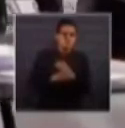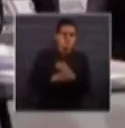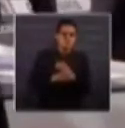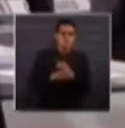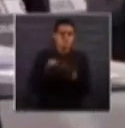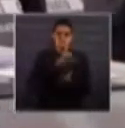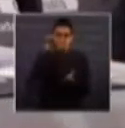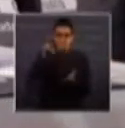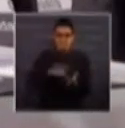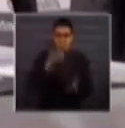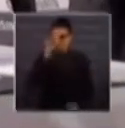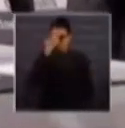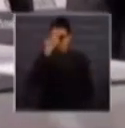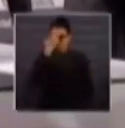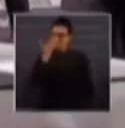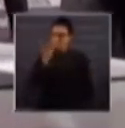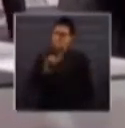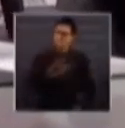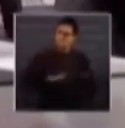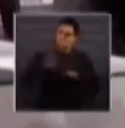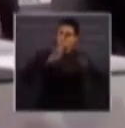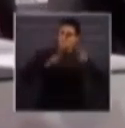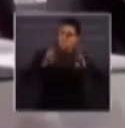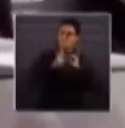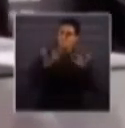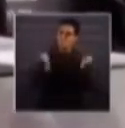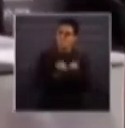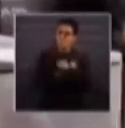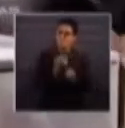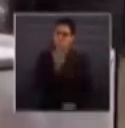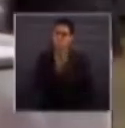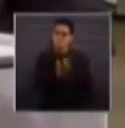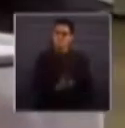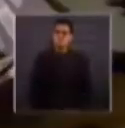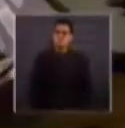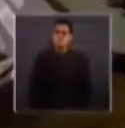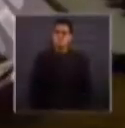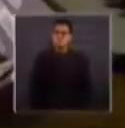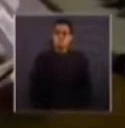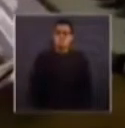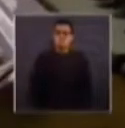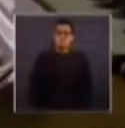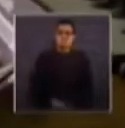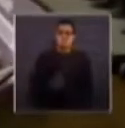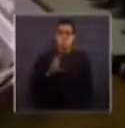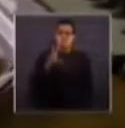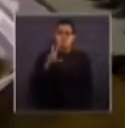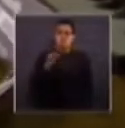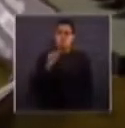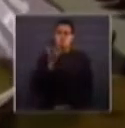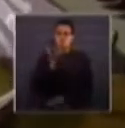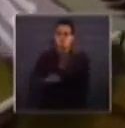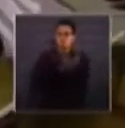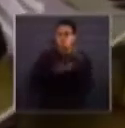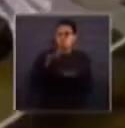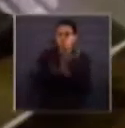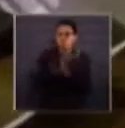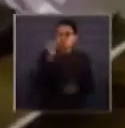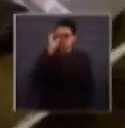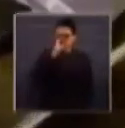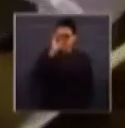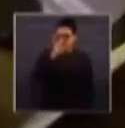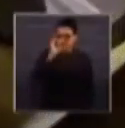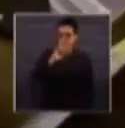de conocimiento y la participación social a partir de ello? Daniel, no comparto tu opinión en torno al Zapotillo,